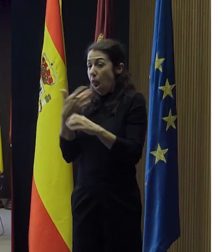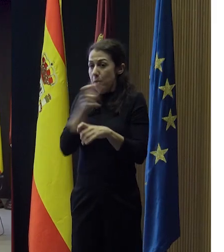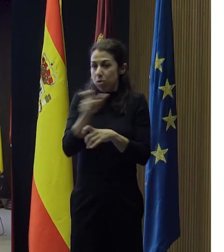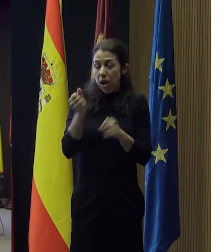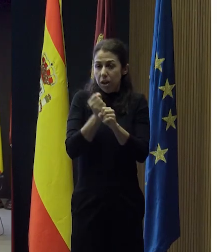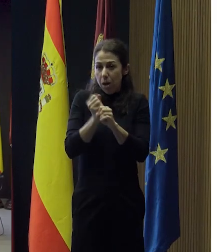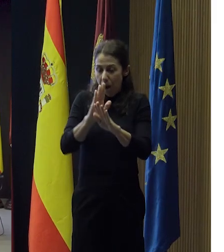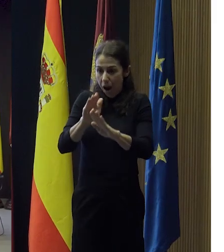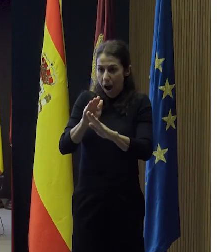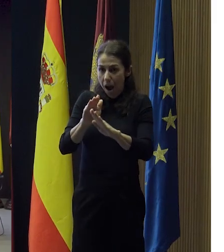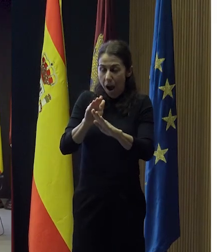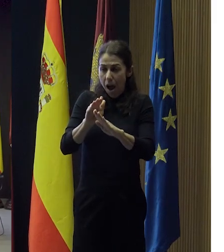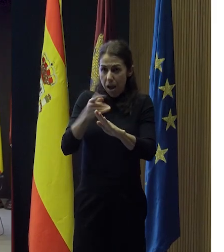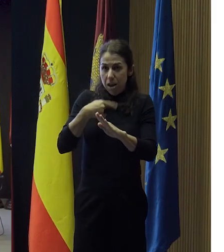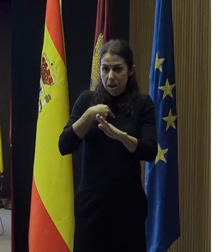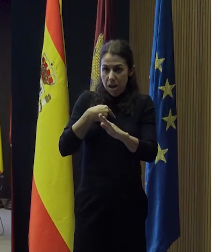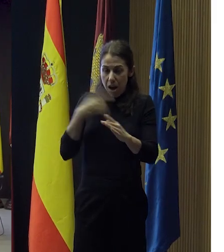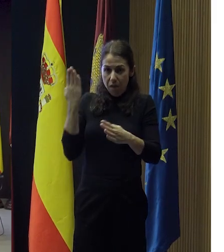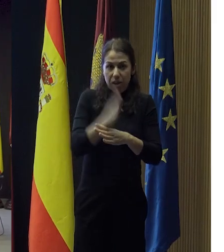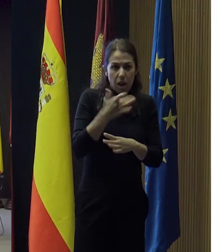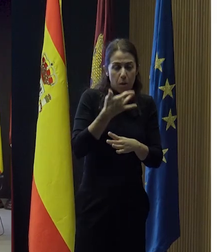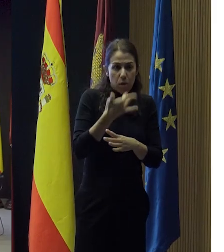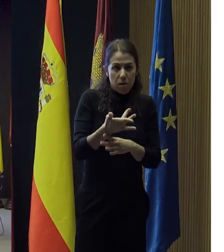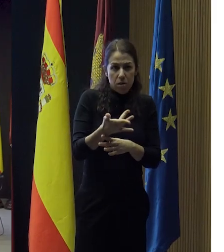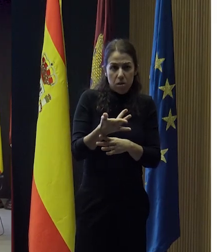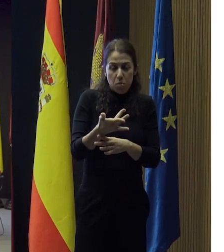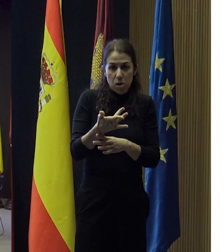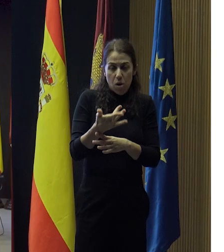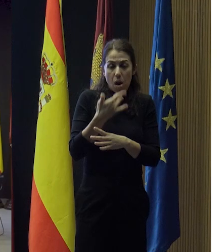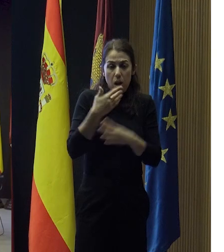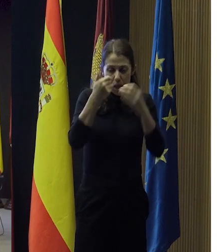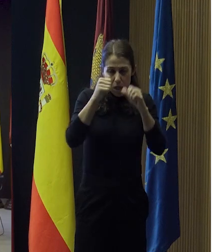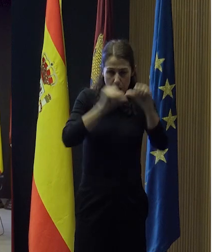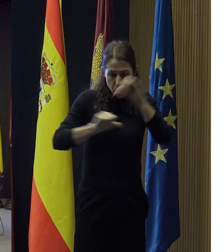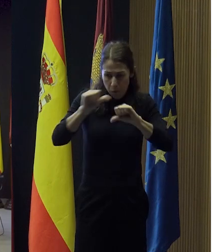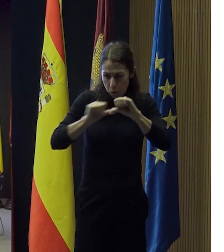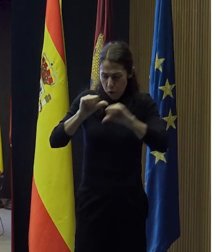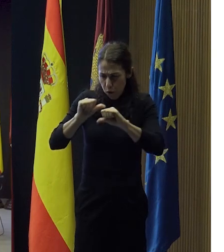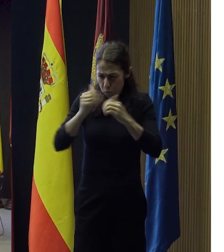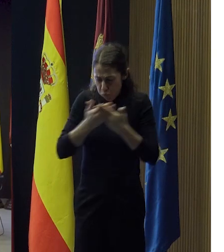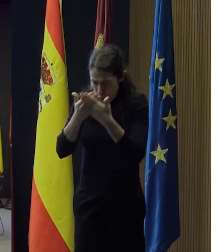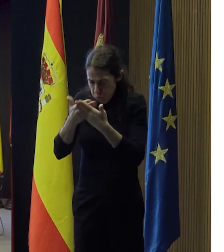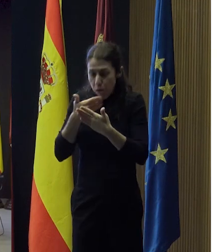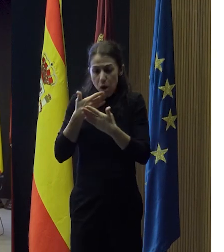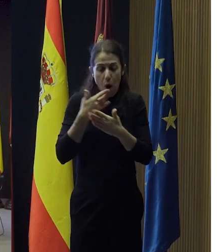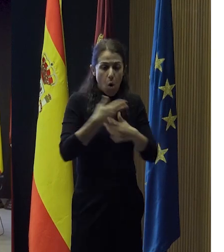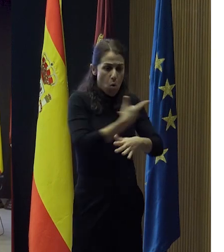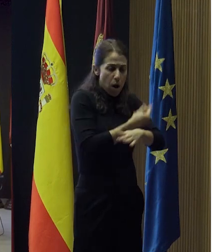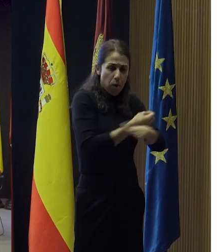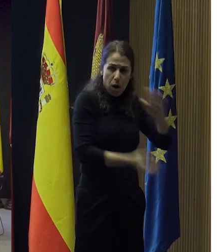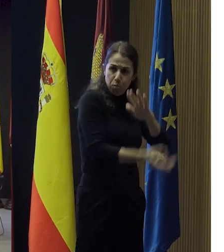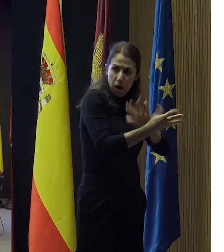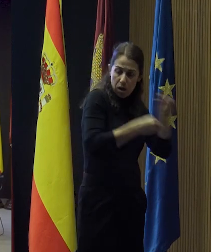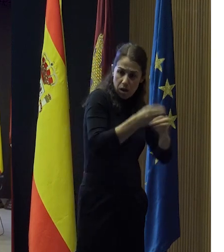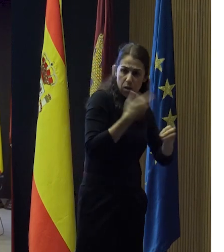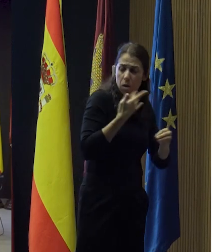trabajaba y sabía de esa patología fue capaz de sacar una vacuna en tiempo récord que nos sacó a todos de casa. ¿Y entonces por qué se cree